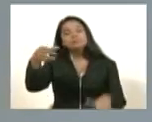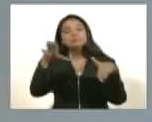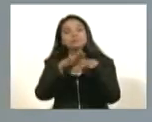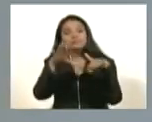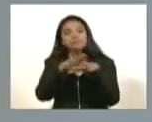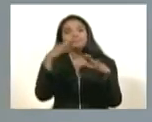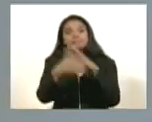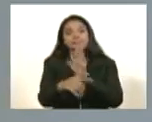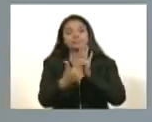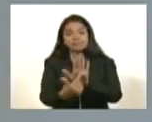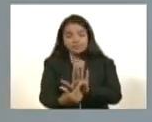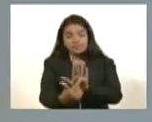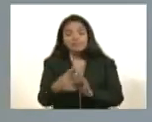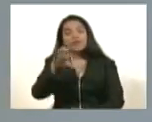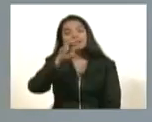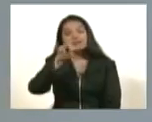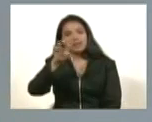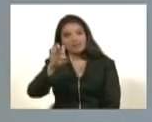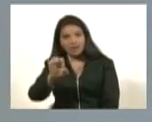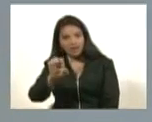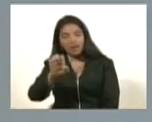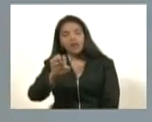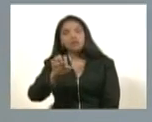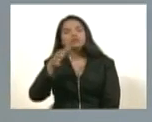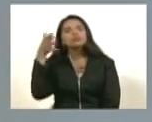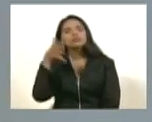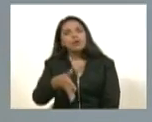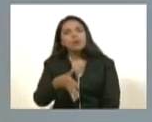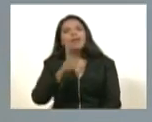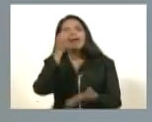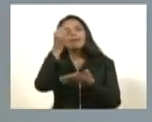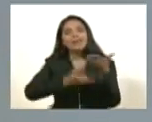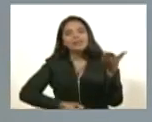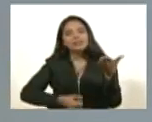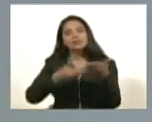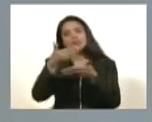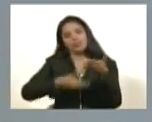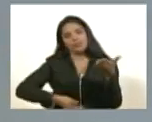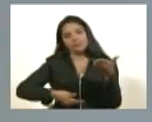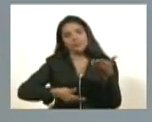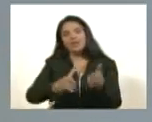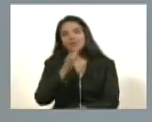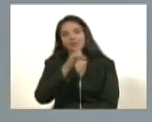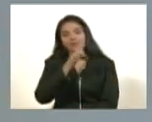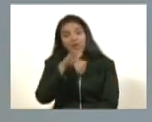publicado por el Consejo Nacional Electoral lo que será el registro de electores. Es la información